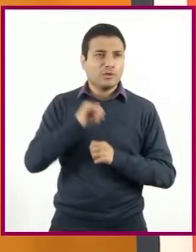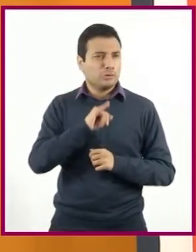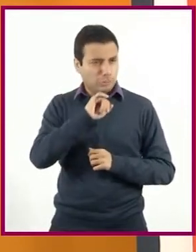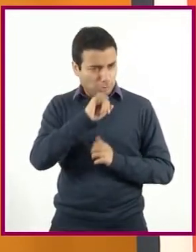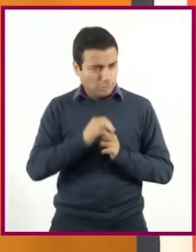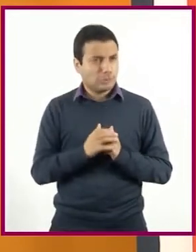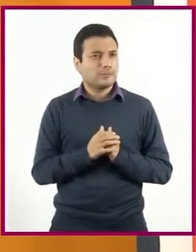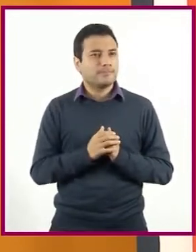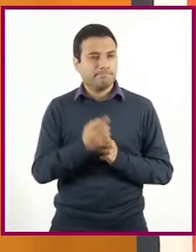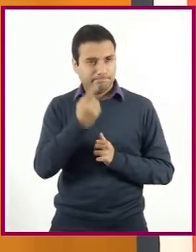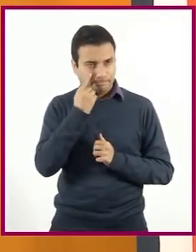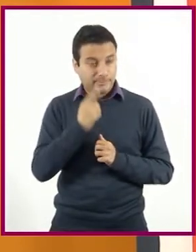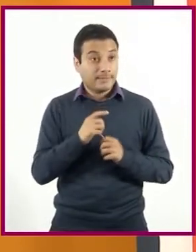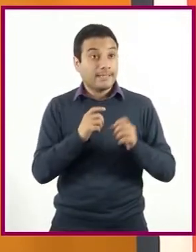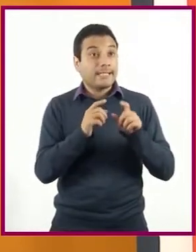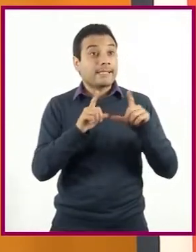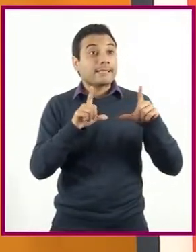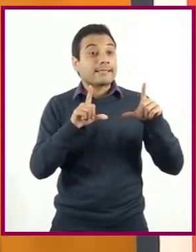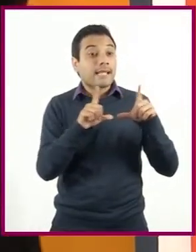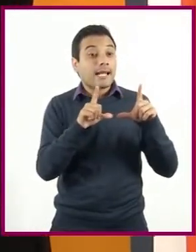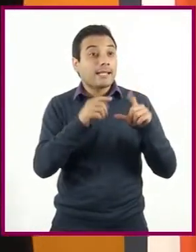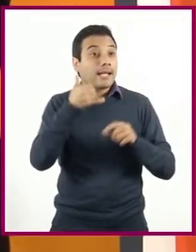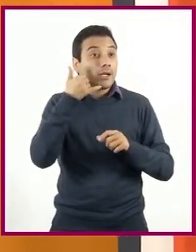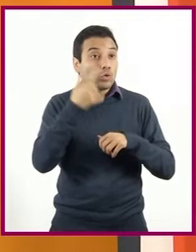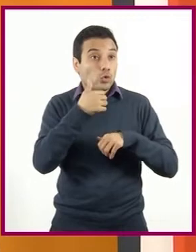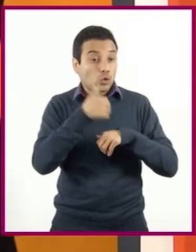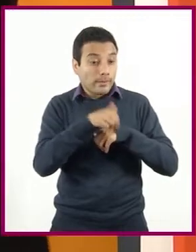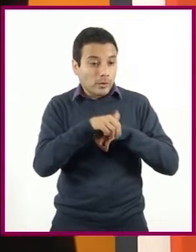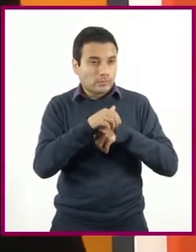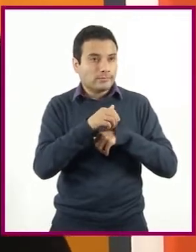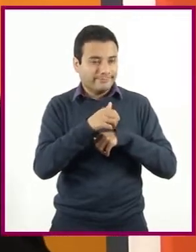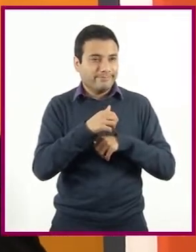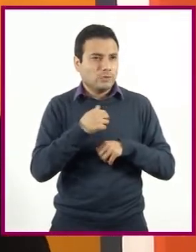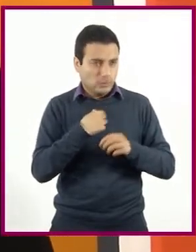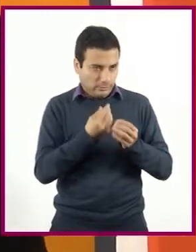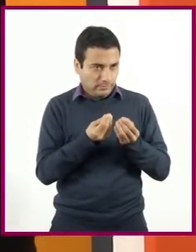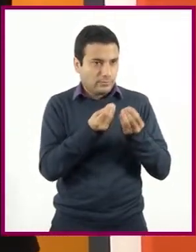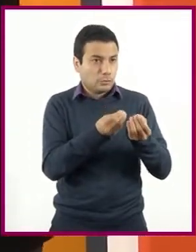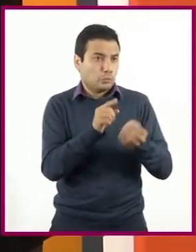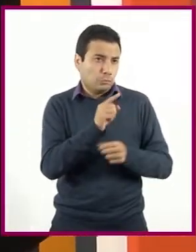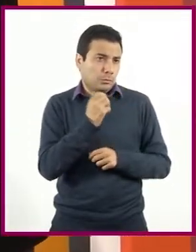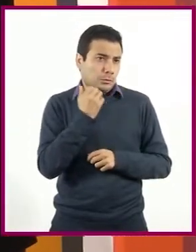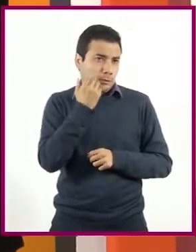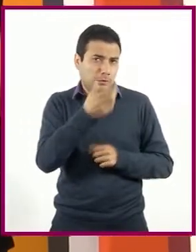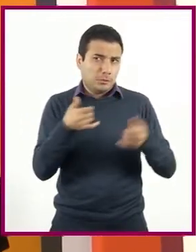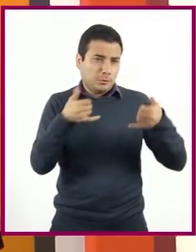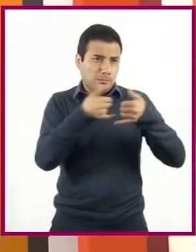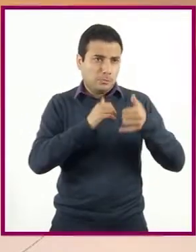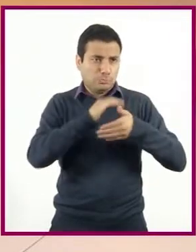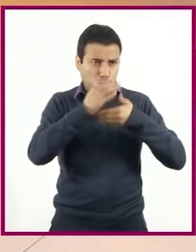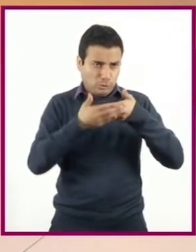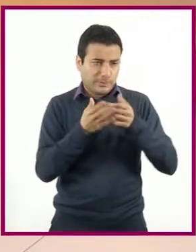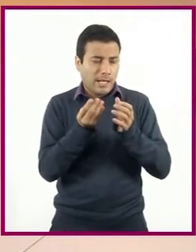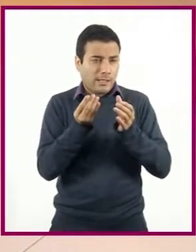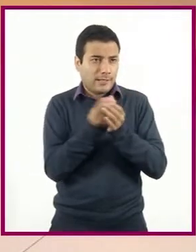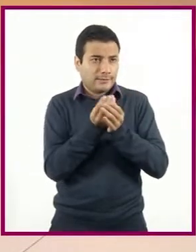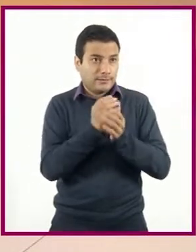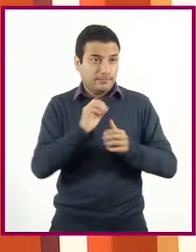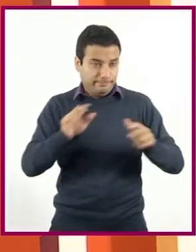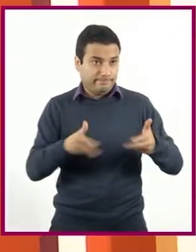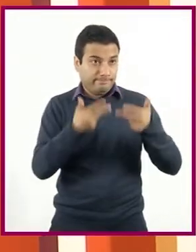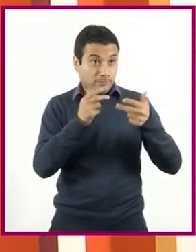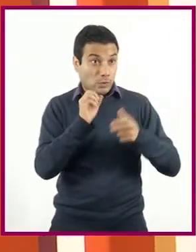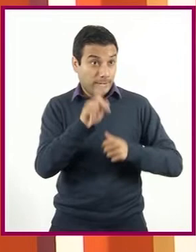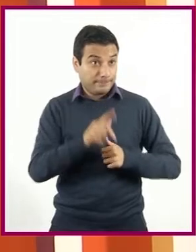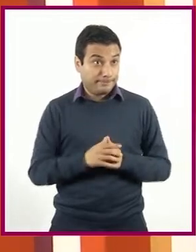les voy a dejar su tarjeta con sus teléfonos por si gusta, por si gusta llamarles para la siguiente sesión en una videollamada.